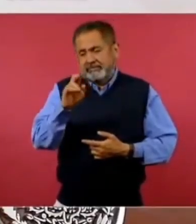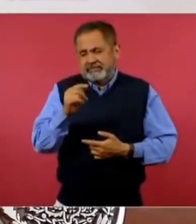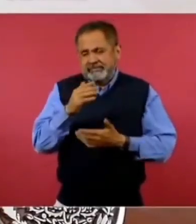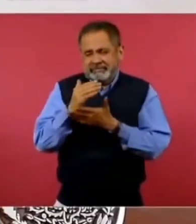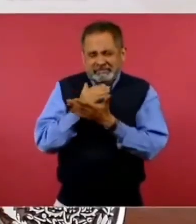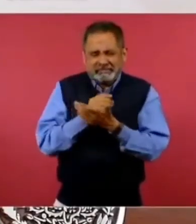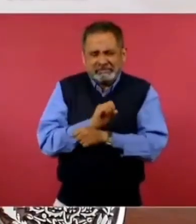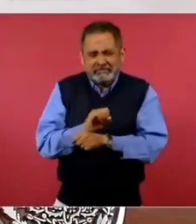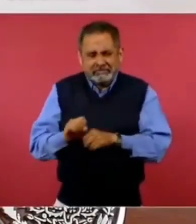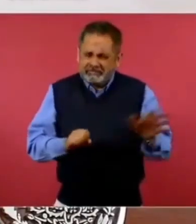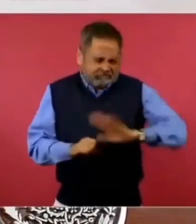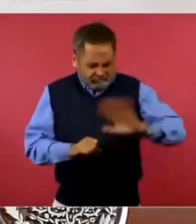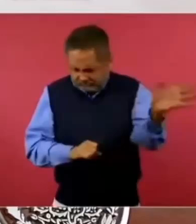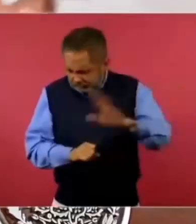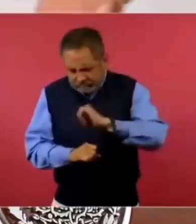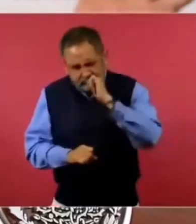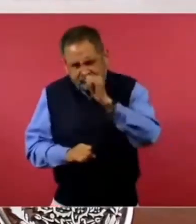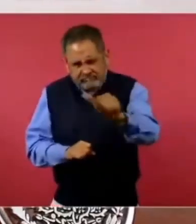nada.